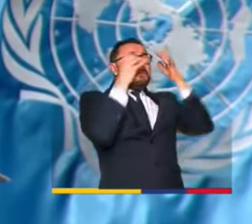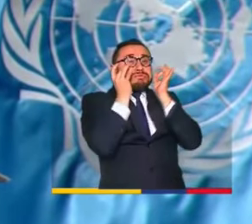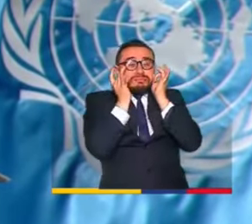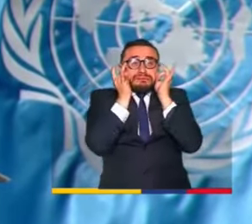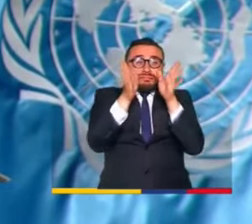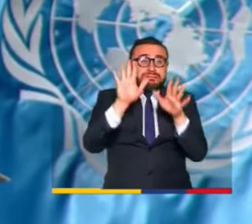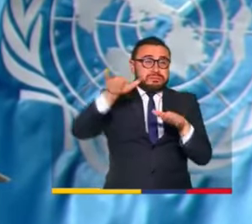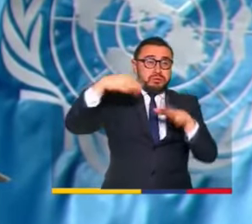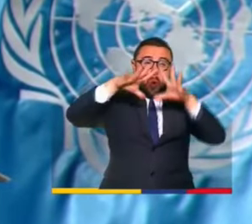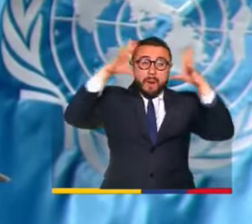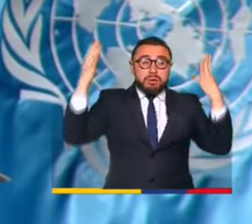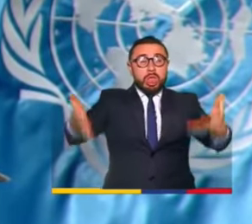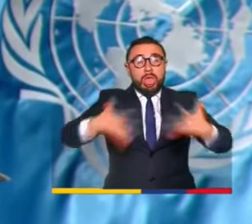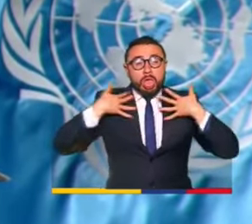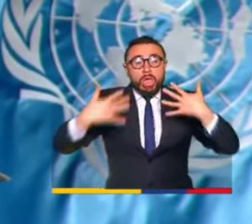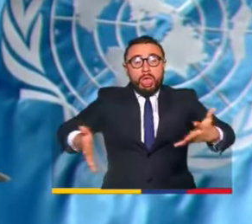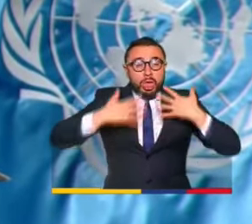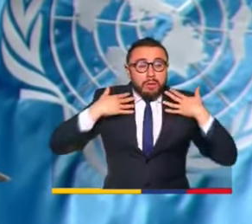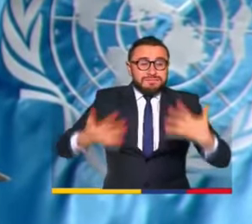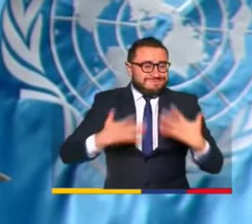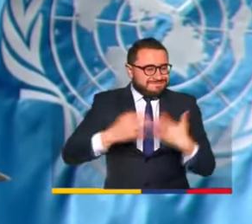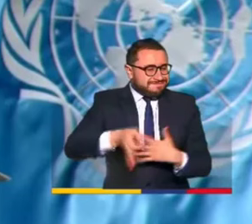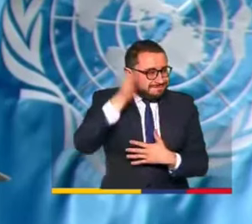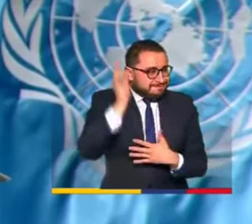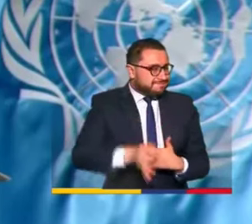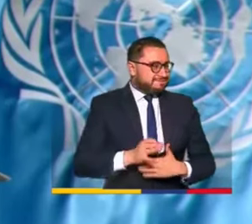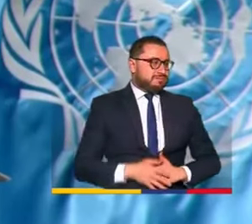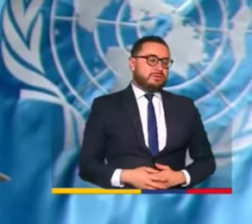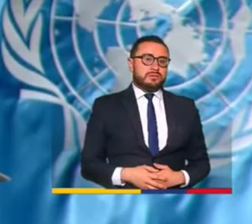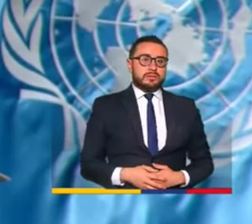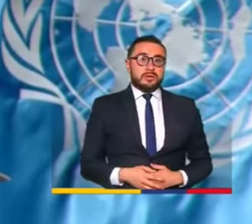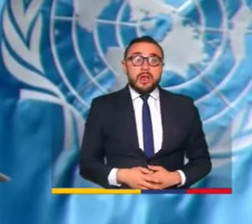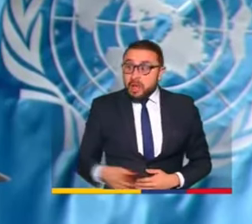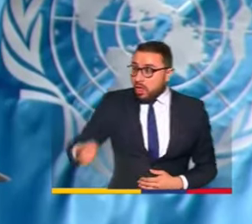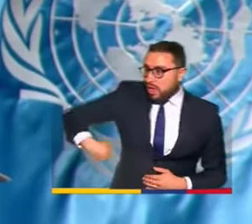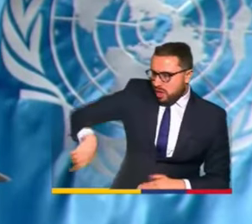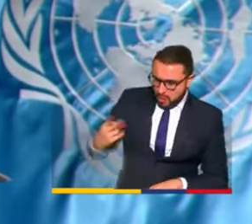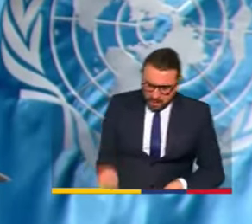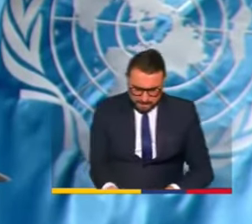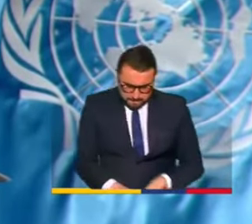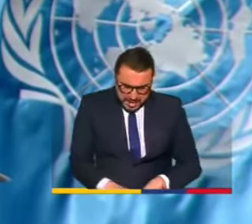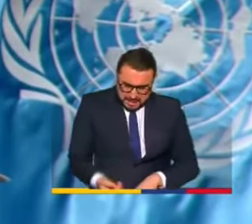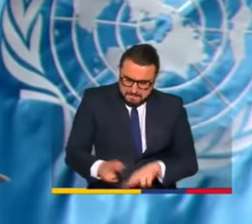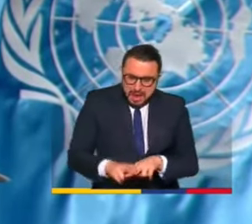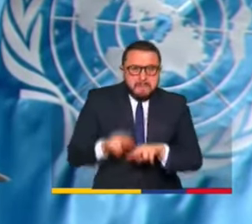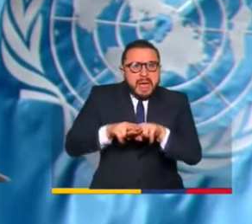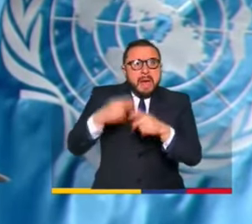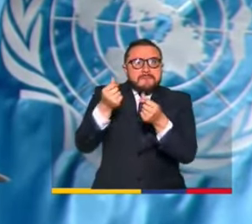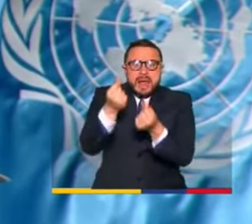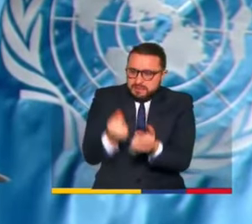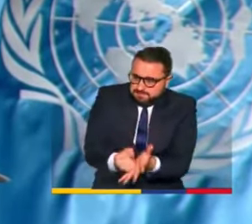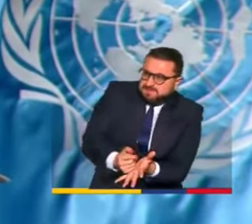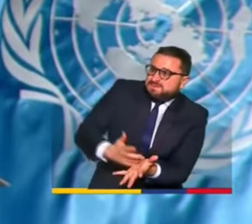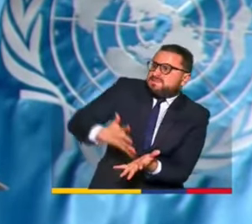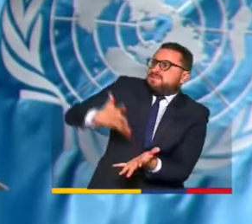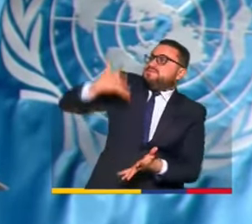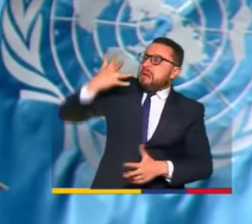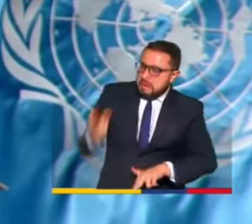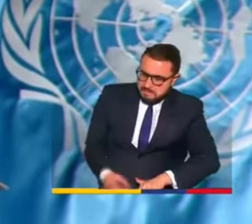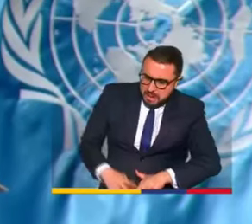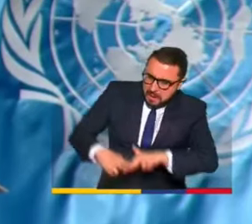capital, el crecimiento cada vez mayor de la ganancia, conlleva